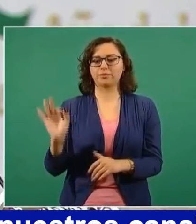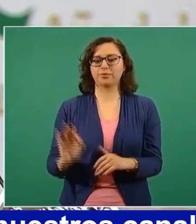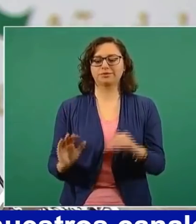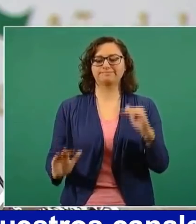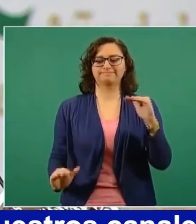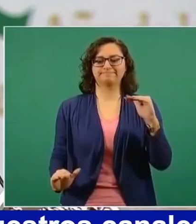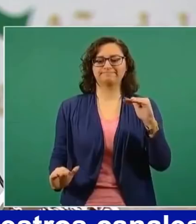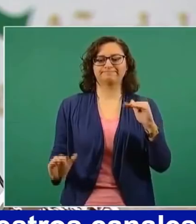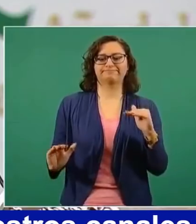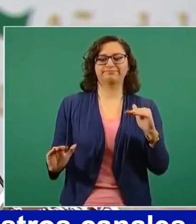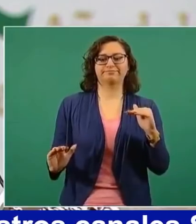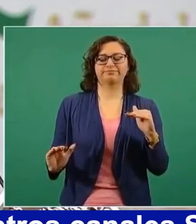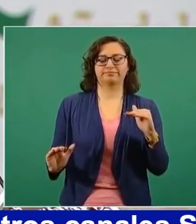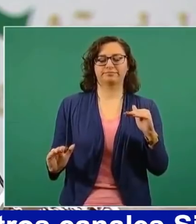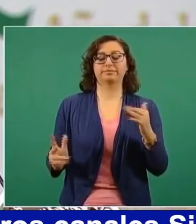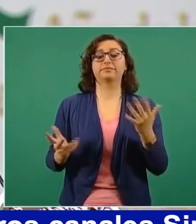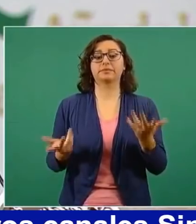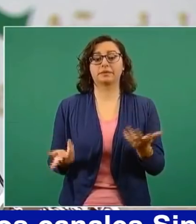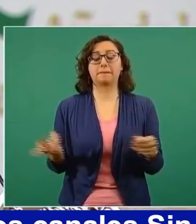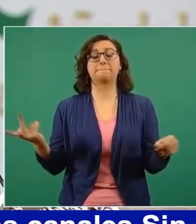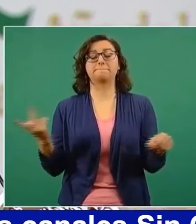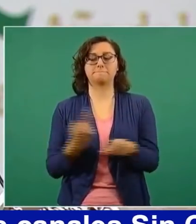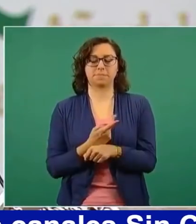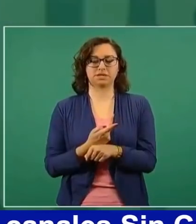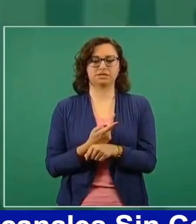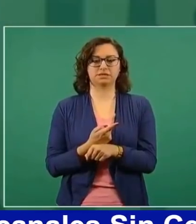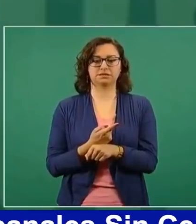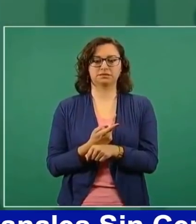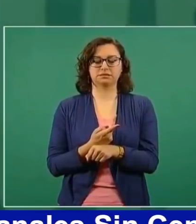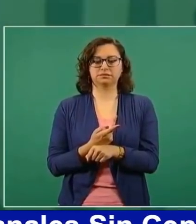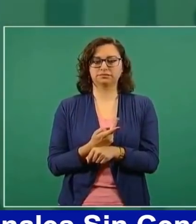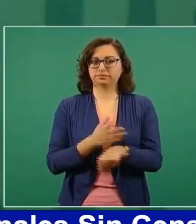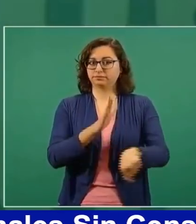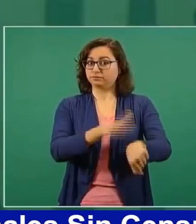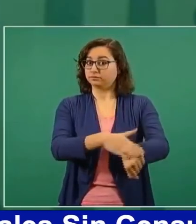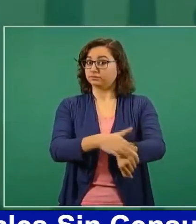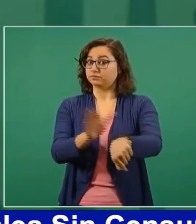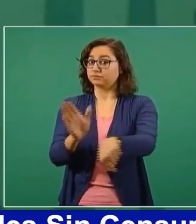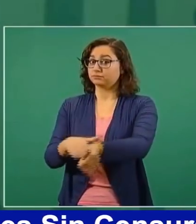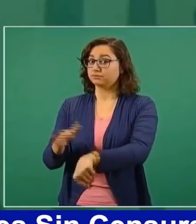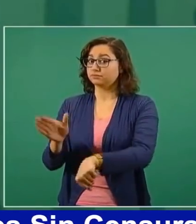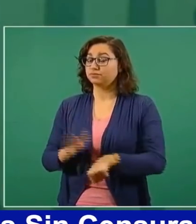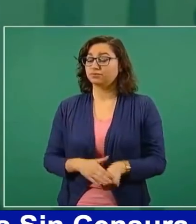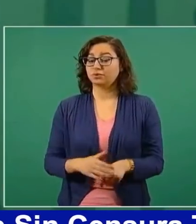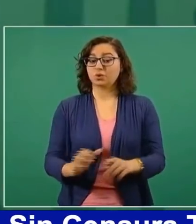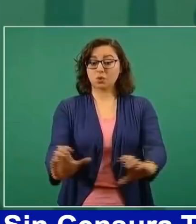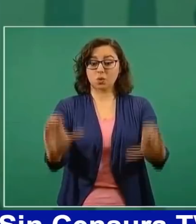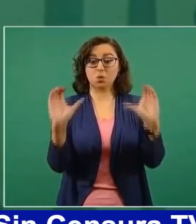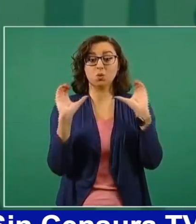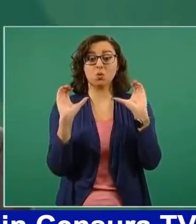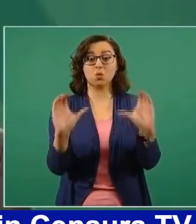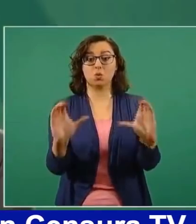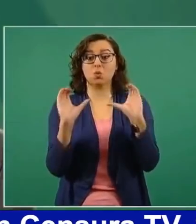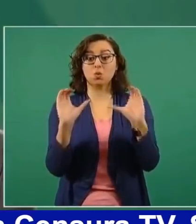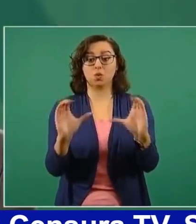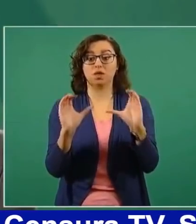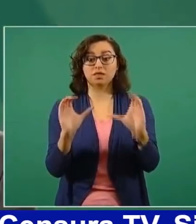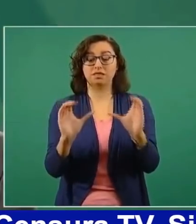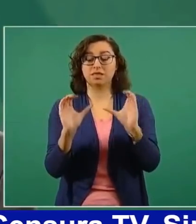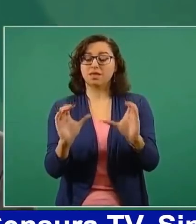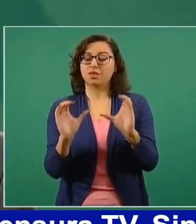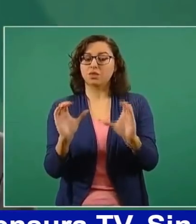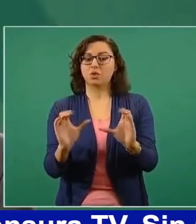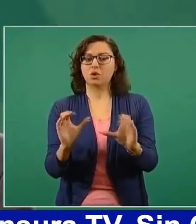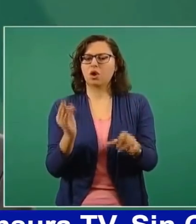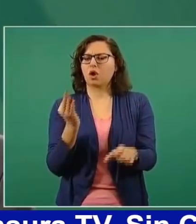previa. Y esto es una llamada de advertencia, no es una alerta, no le llamamos así